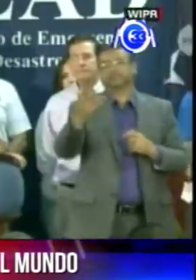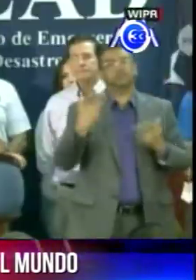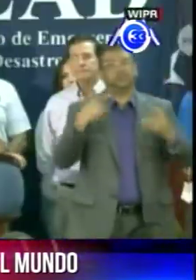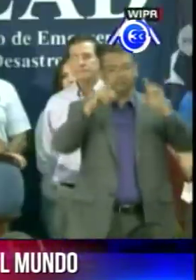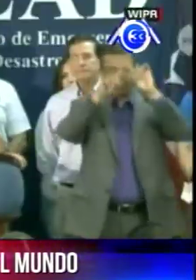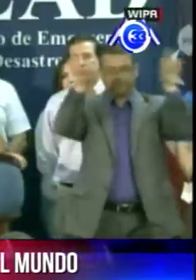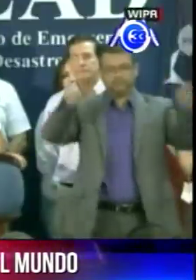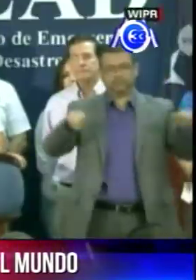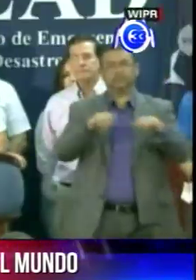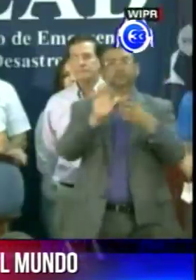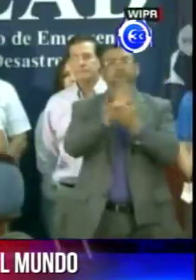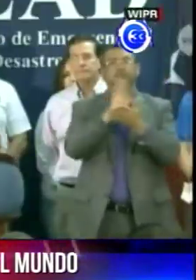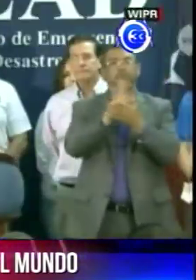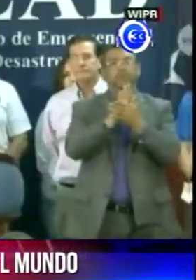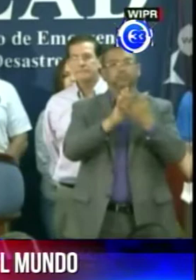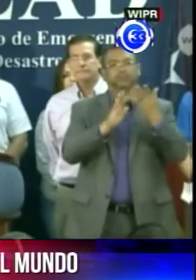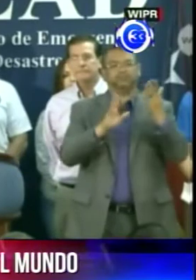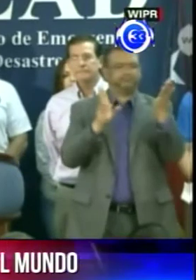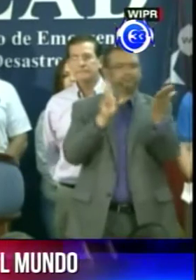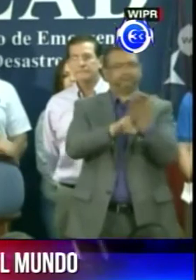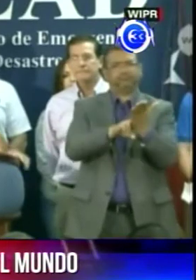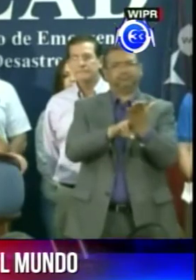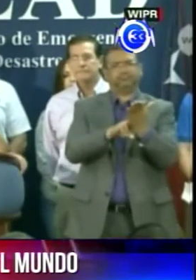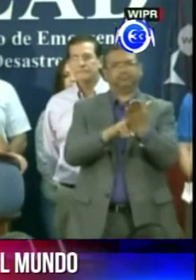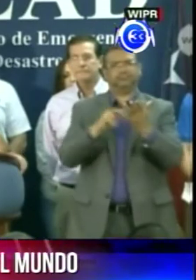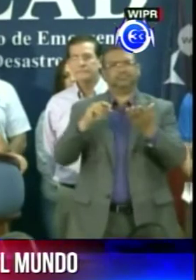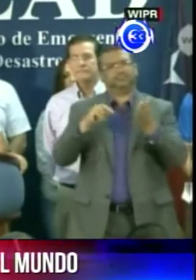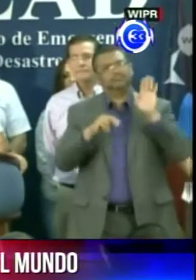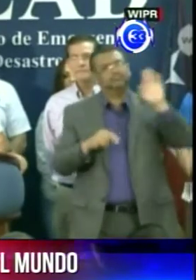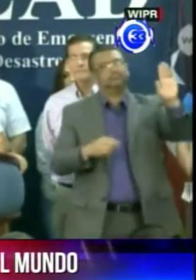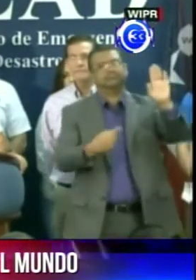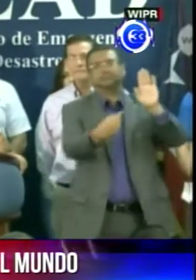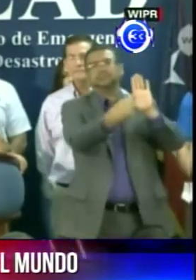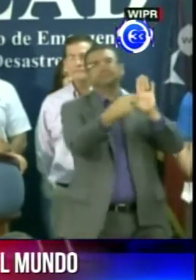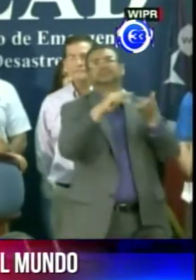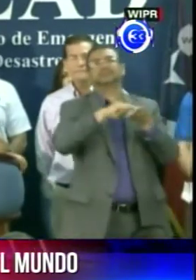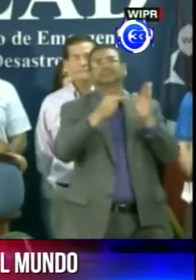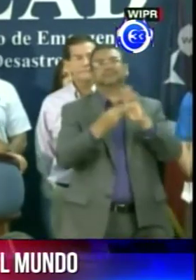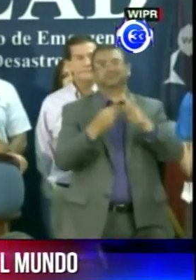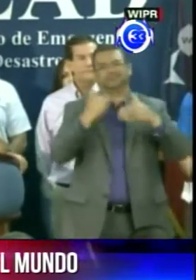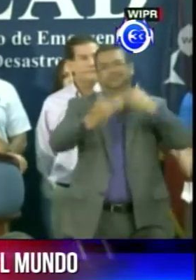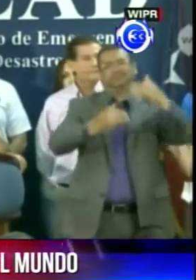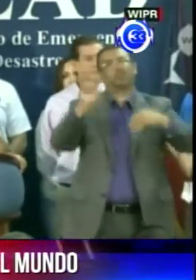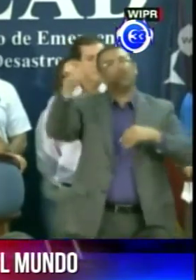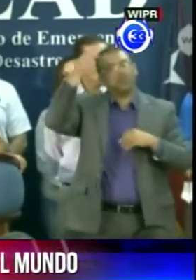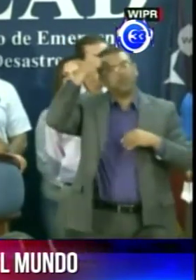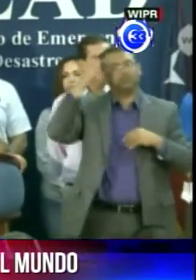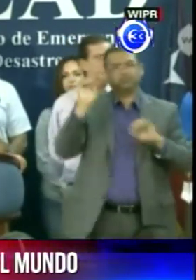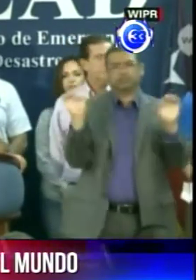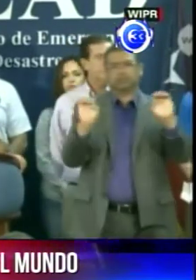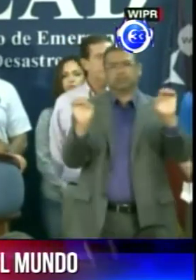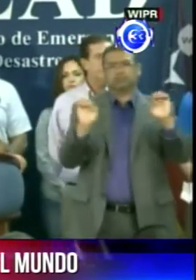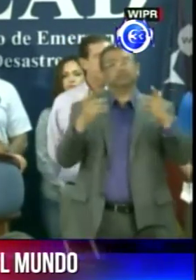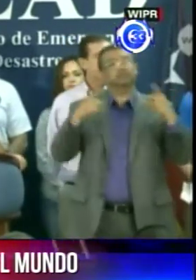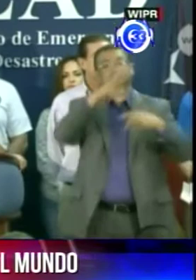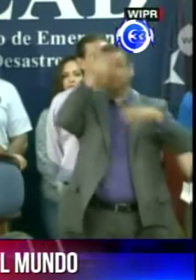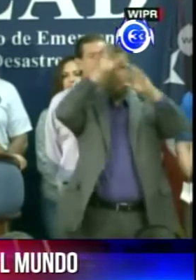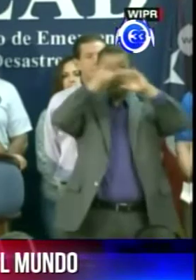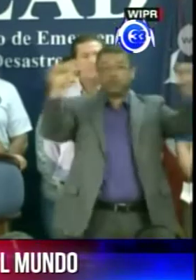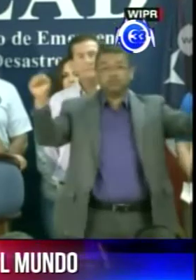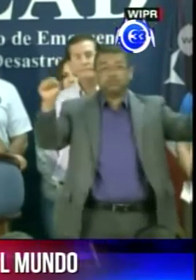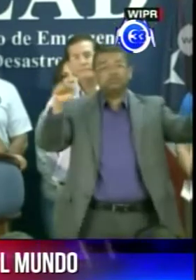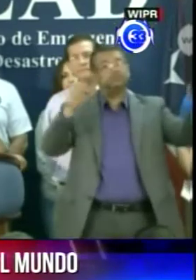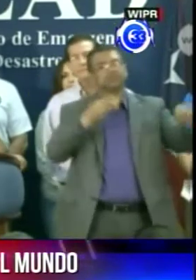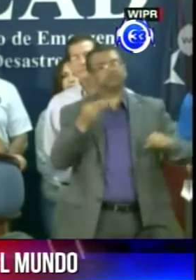la orden ejecutiva para declaración de emergencia y le he solicitado al presidente Trump nuevamente